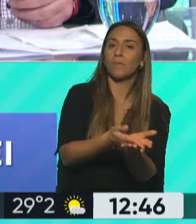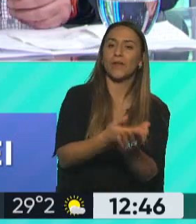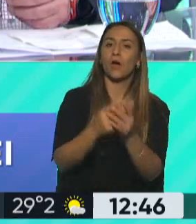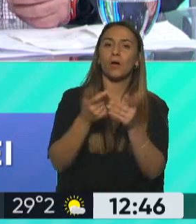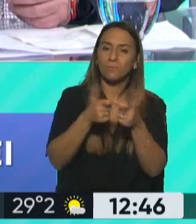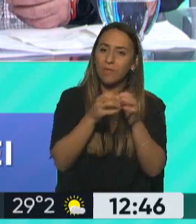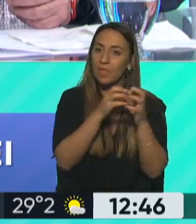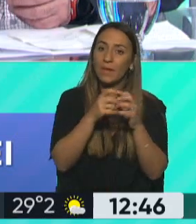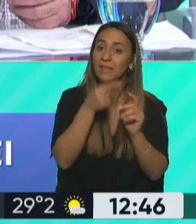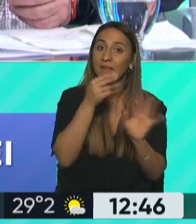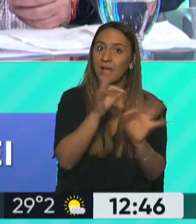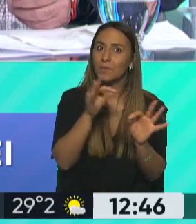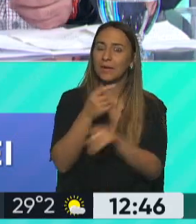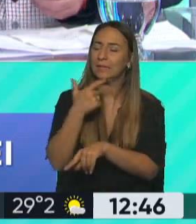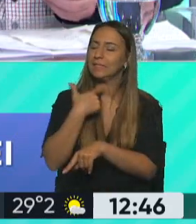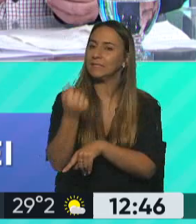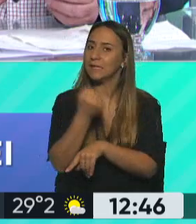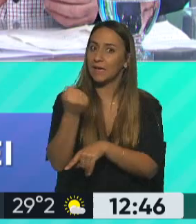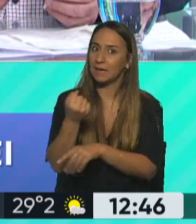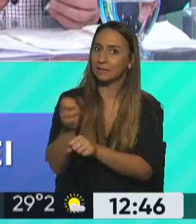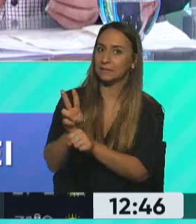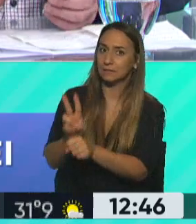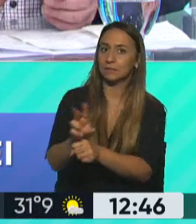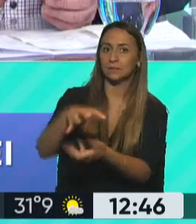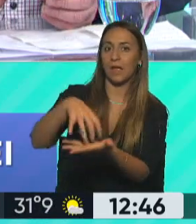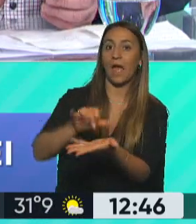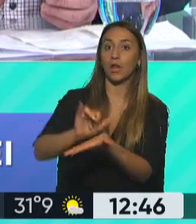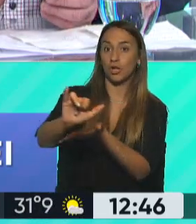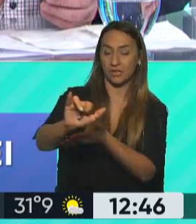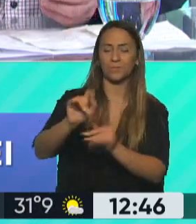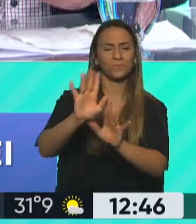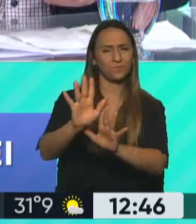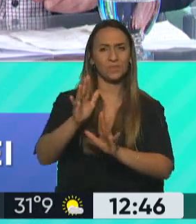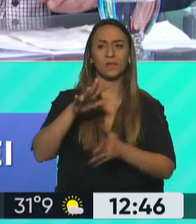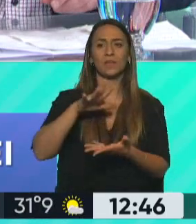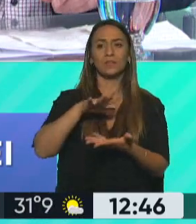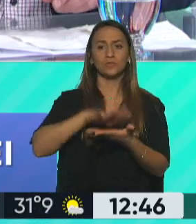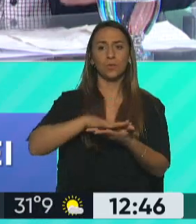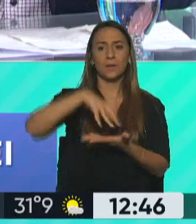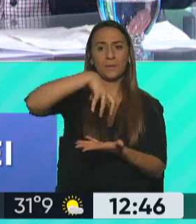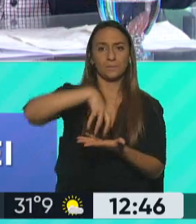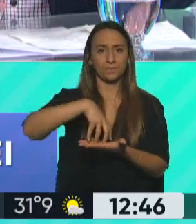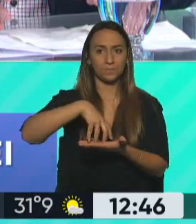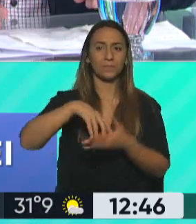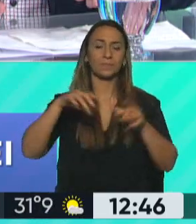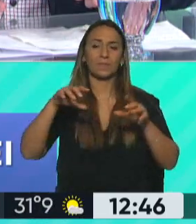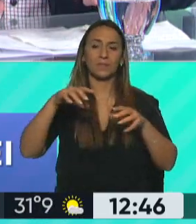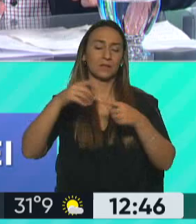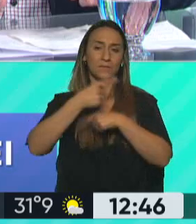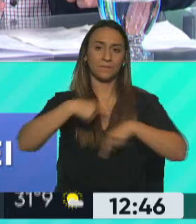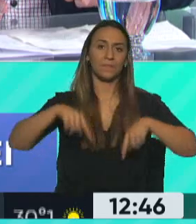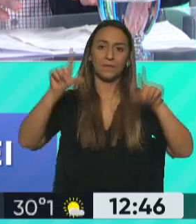blindaje para Aerolíneas Argentinas. Exacto. En el caso de los medios públicos, hay una ley que se